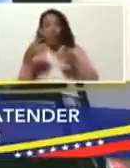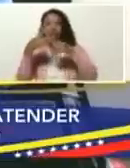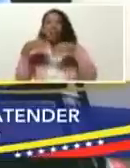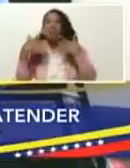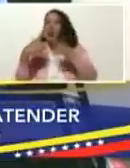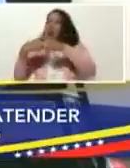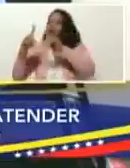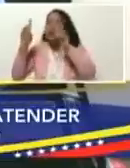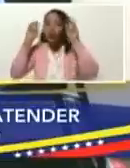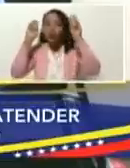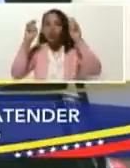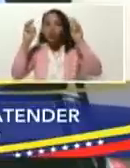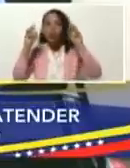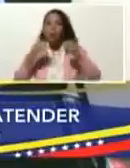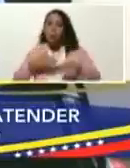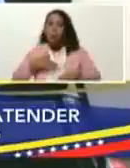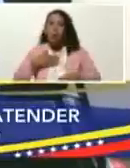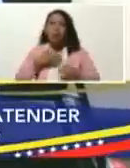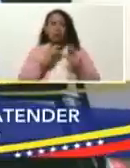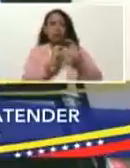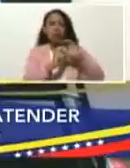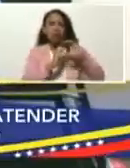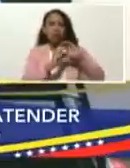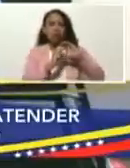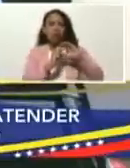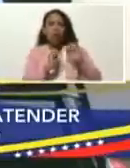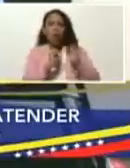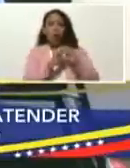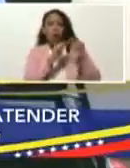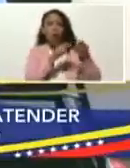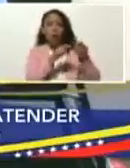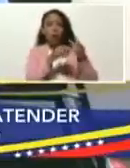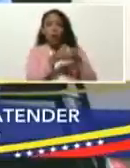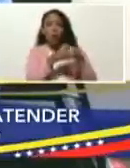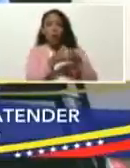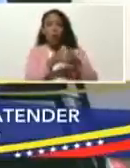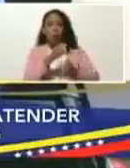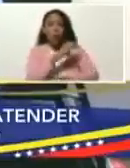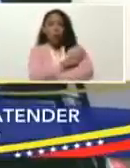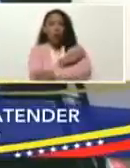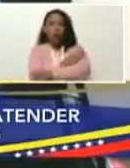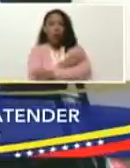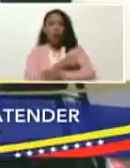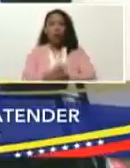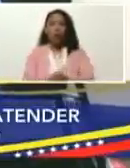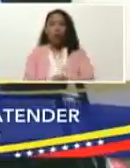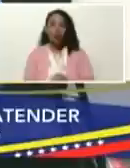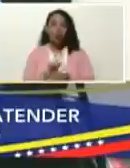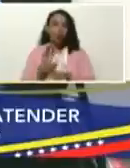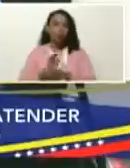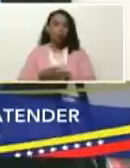otros temas se puedan conversar con este sector de la oposición porque